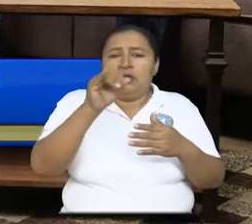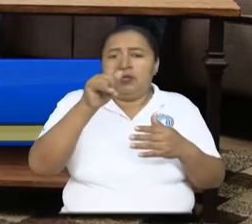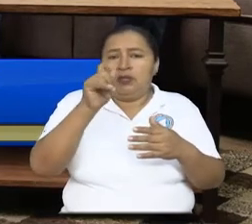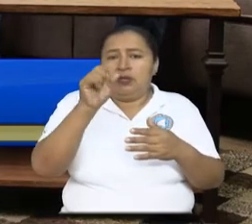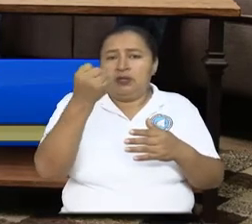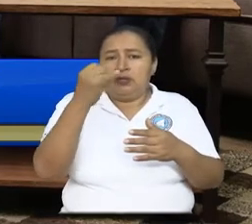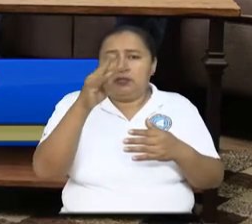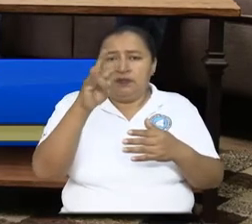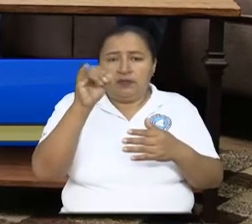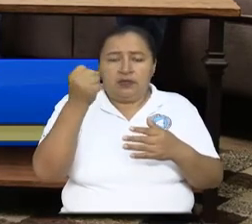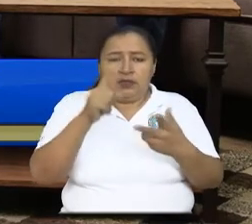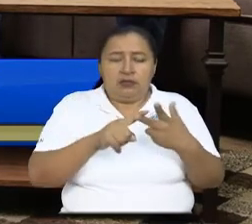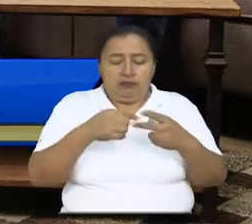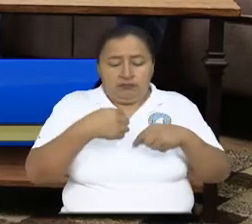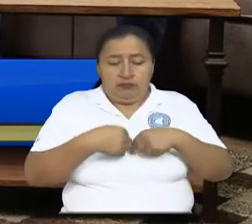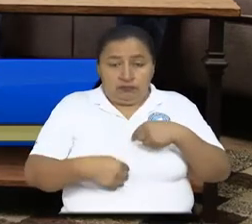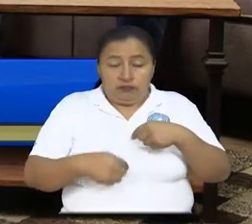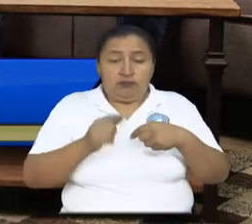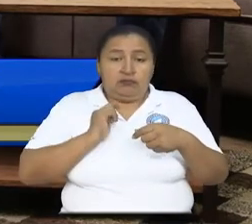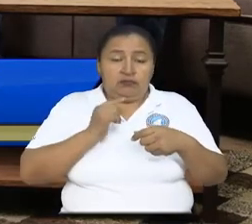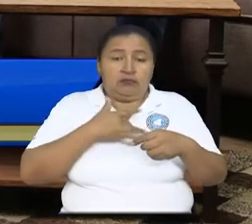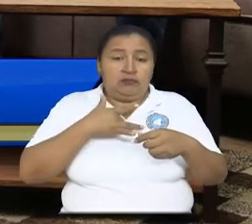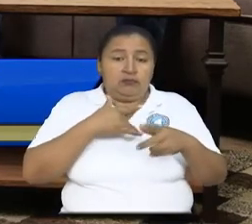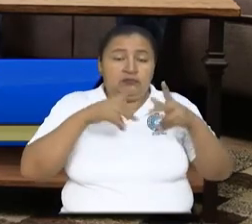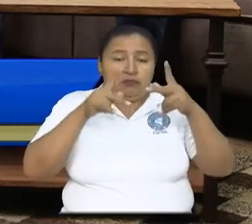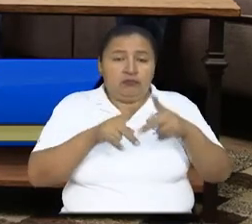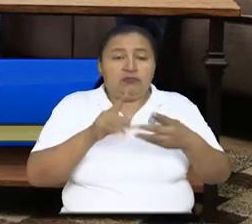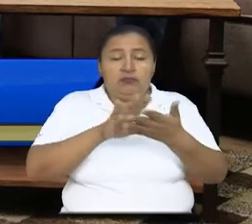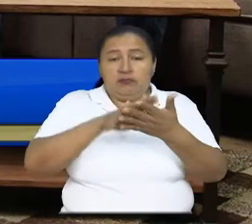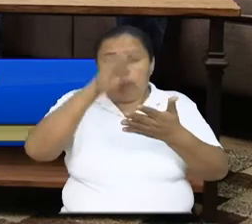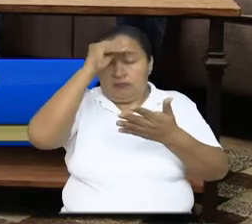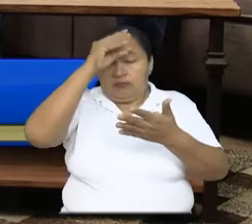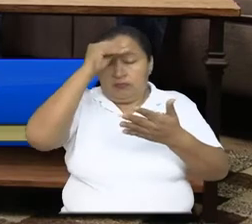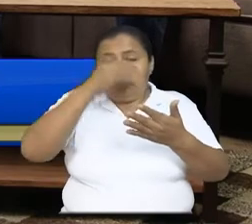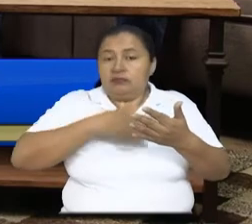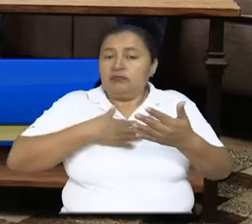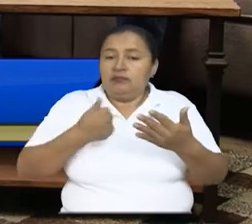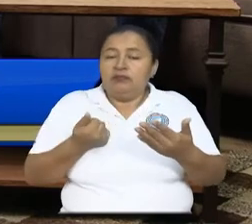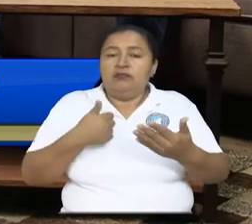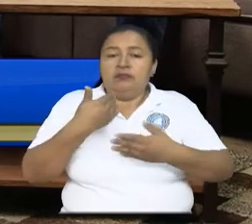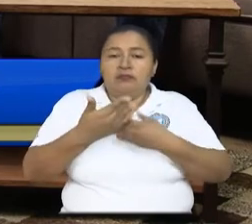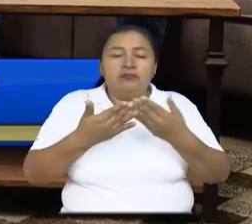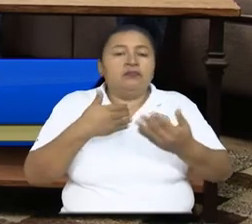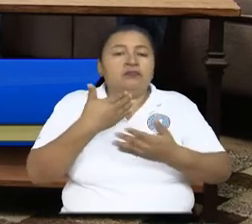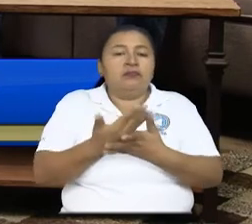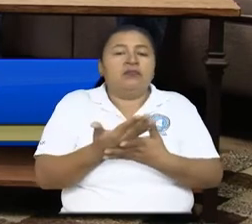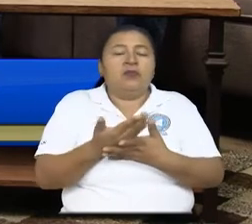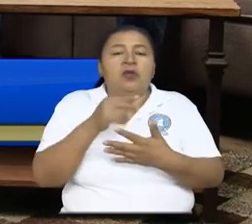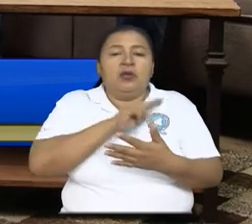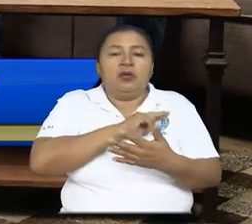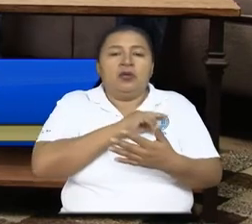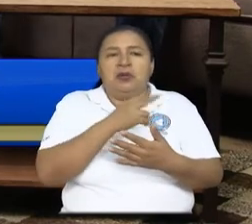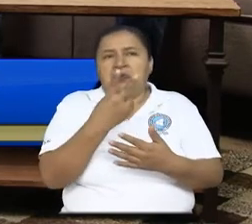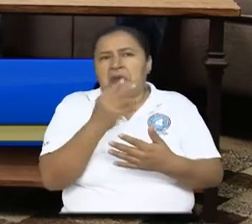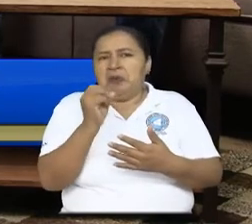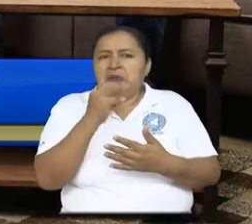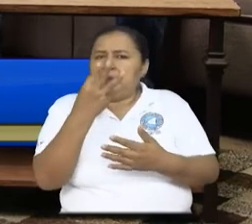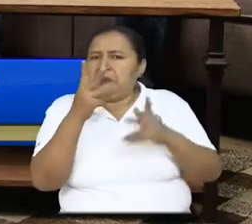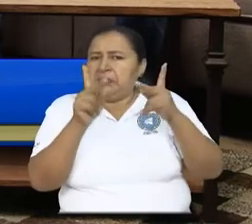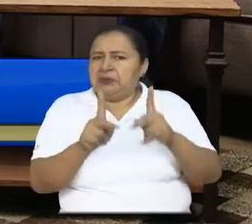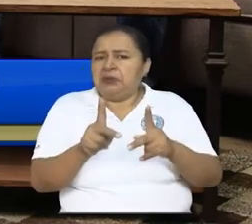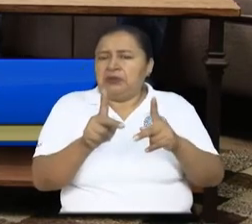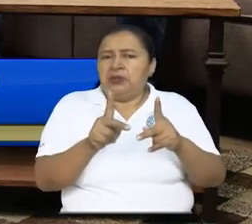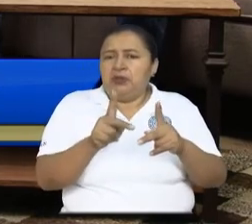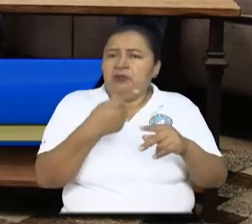intervencionista que necesitamos que los compañeros se preparen es decir ahí hay 23 compañeros que van a